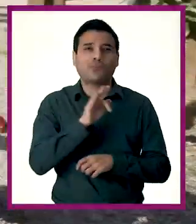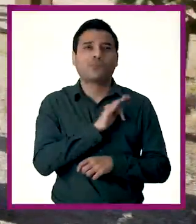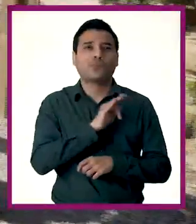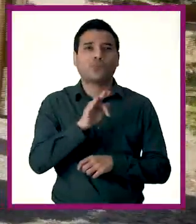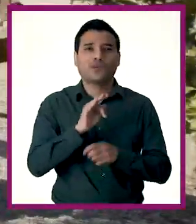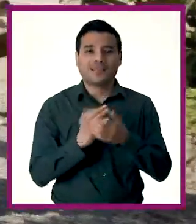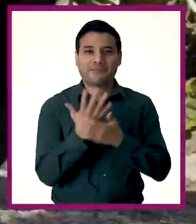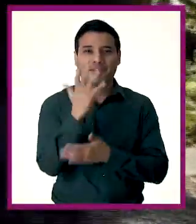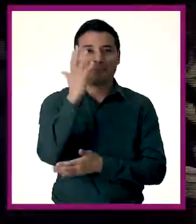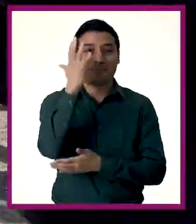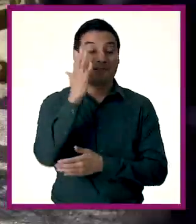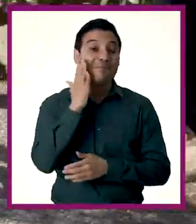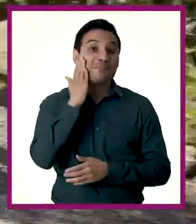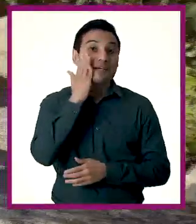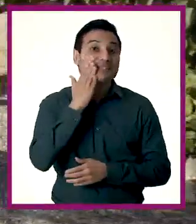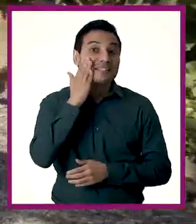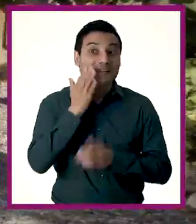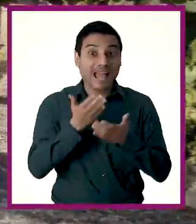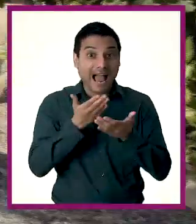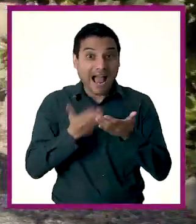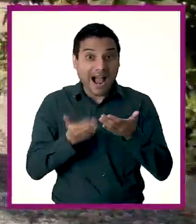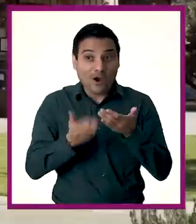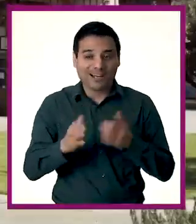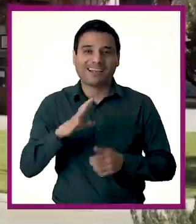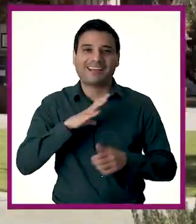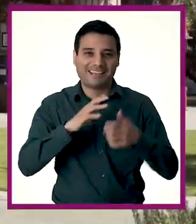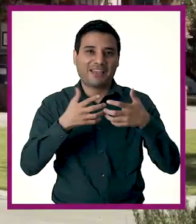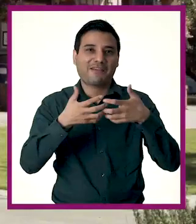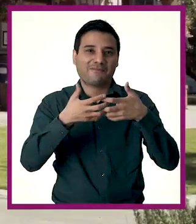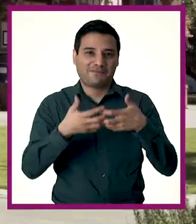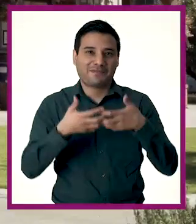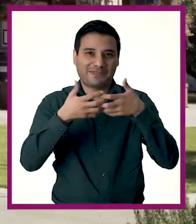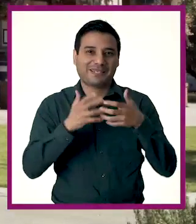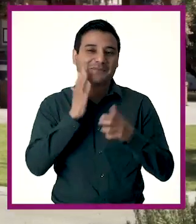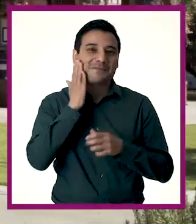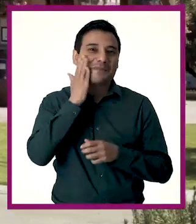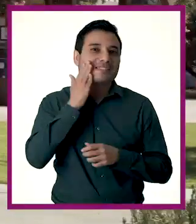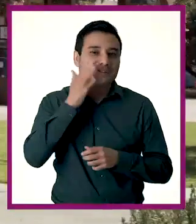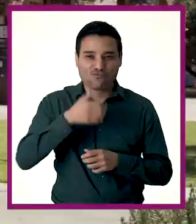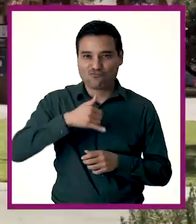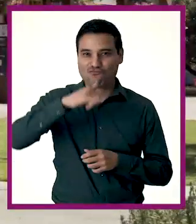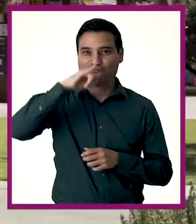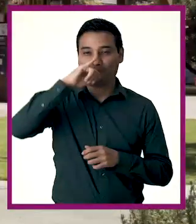cultivar manzanas y ahora está un negocio como el Maridale Cidery.